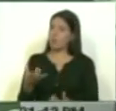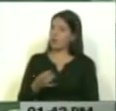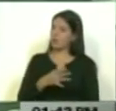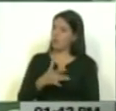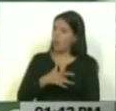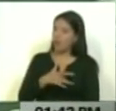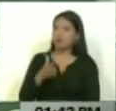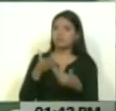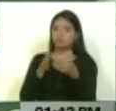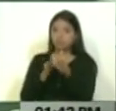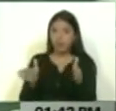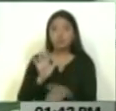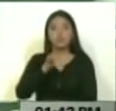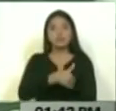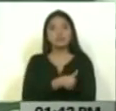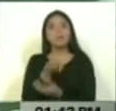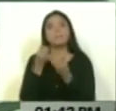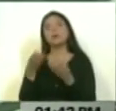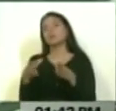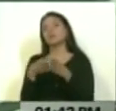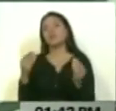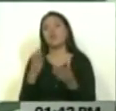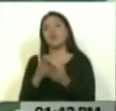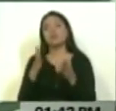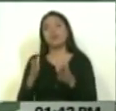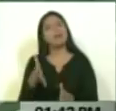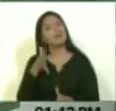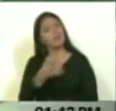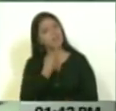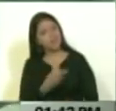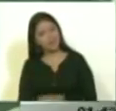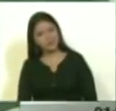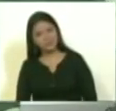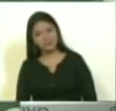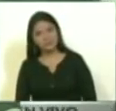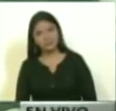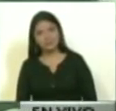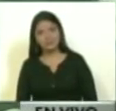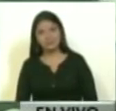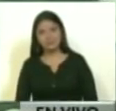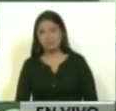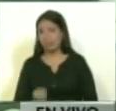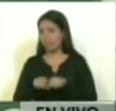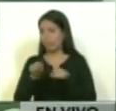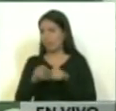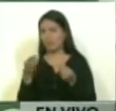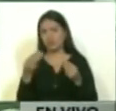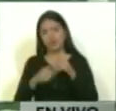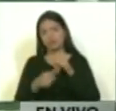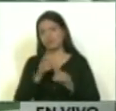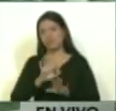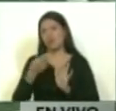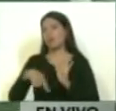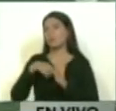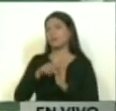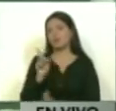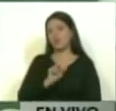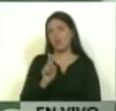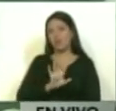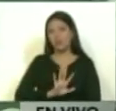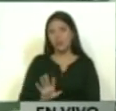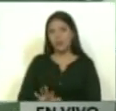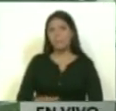una universidad para los estudiantes? ¿Verdad? ¿Qué dijeron esos bichos? Bueno, una cantidad de barbaridades que no vale la pena de verdad, presidente,